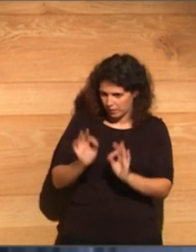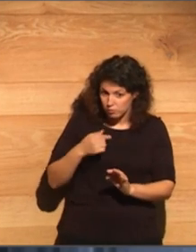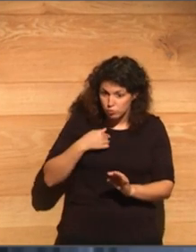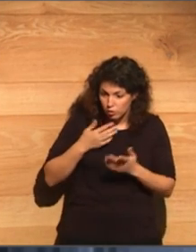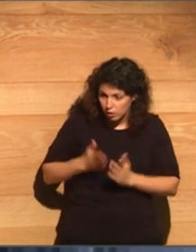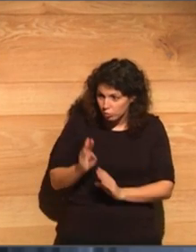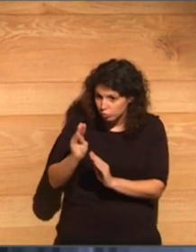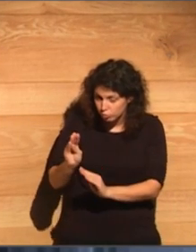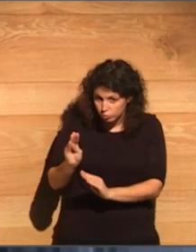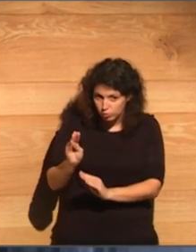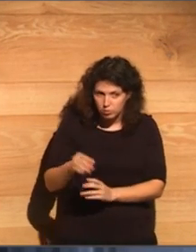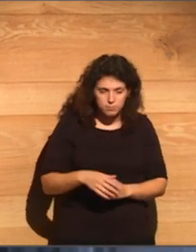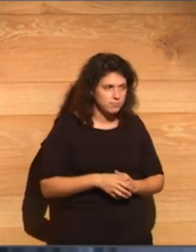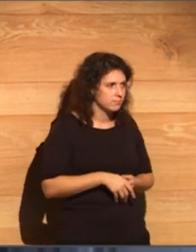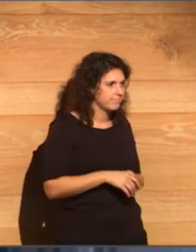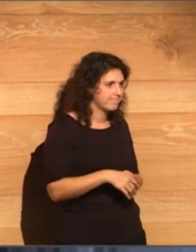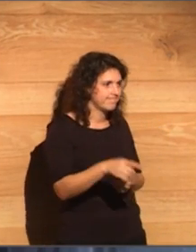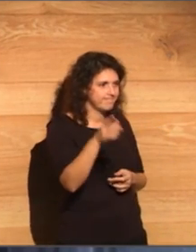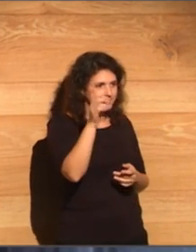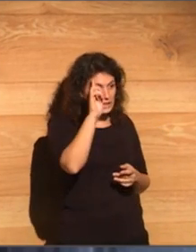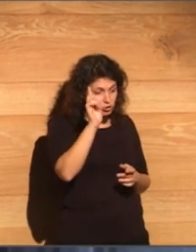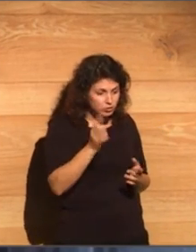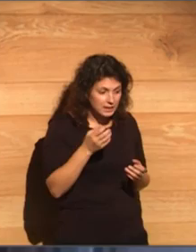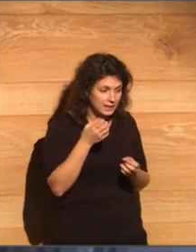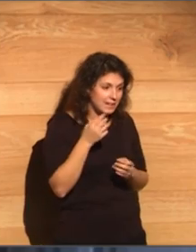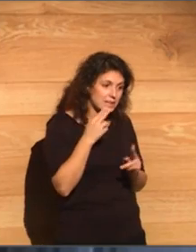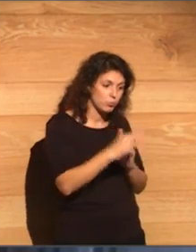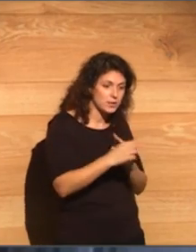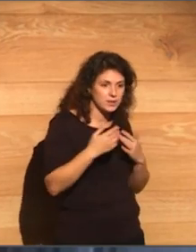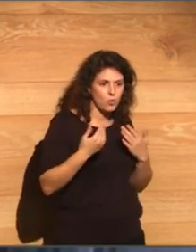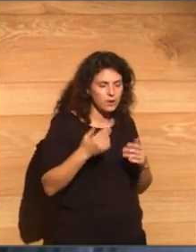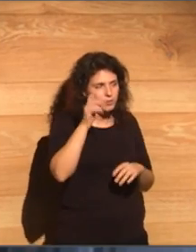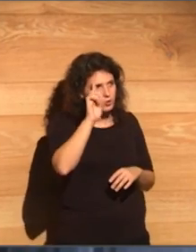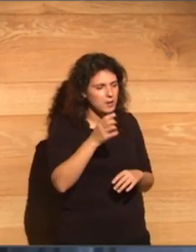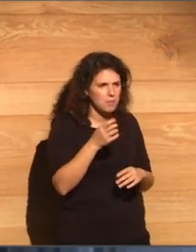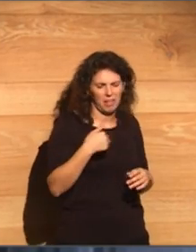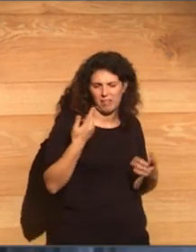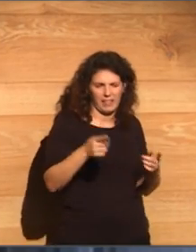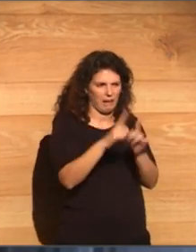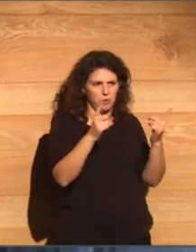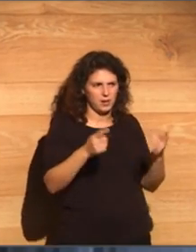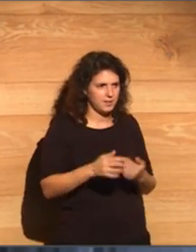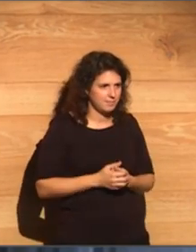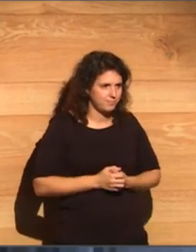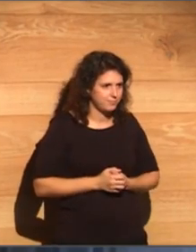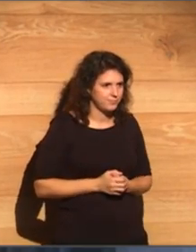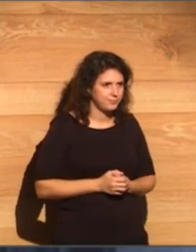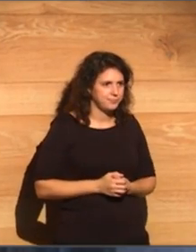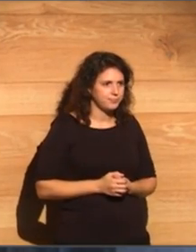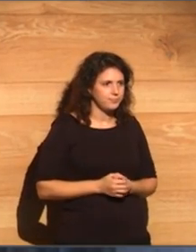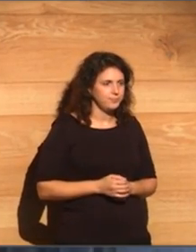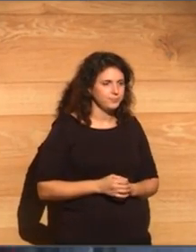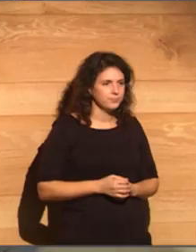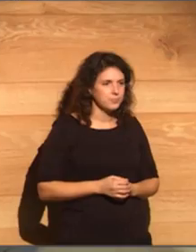tuyo. Y el otro se le queda mirando, no sabe muy bien qué contestar y dice, hombre, bueno, pues, ¿qué importancia tiene? ¿Qué